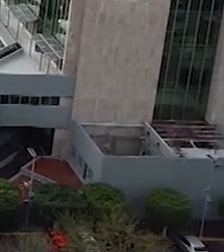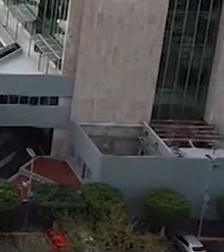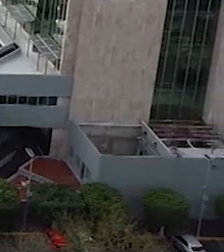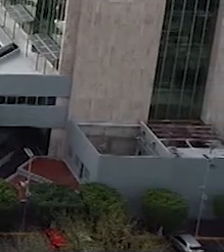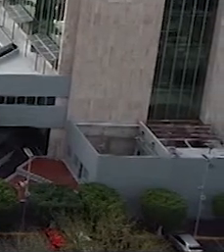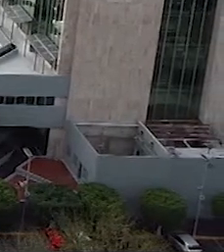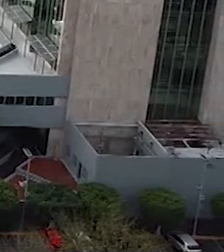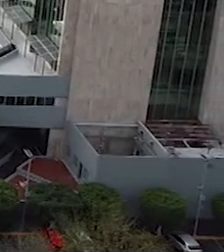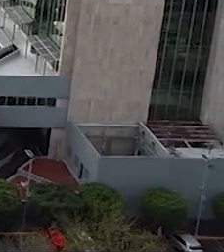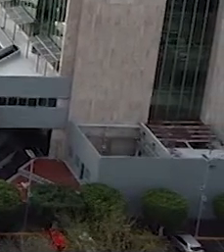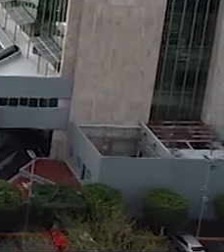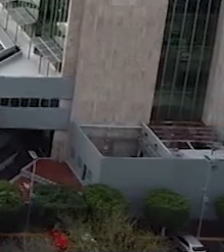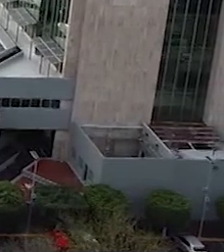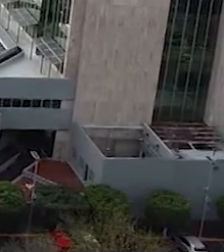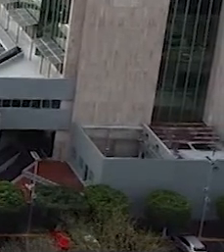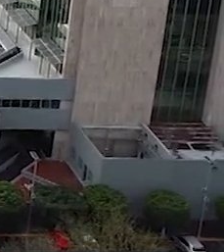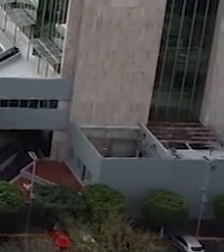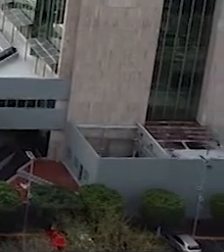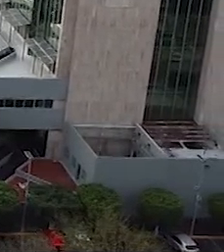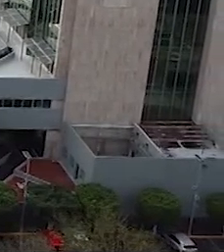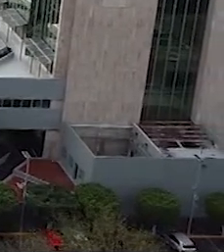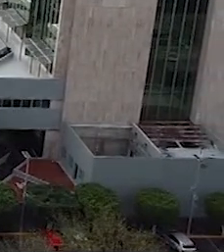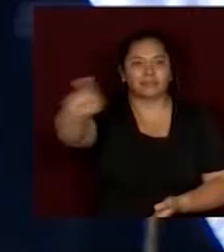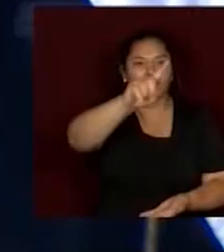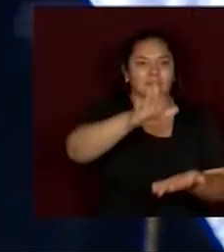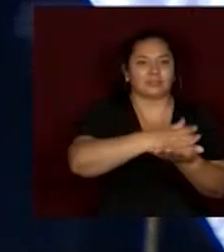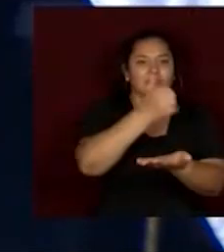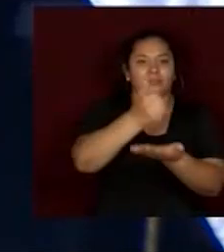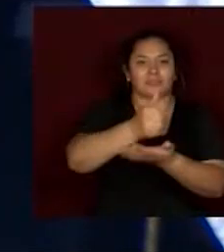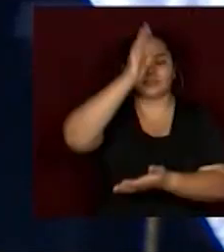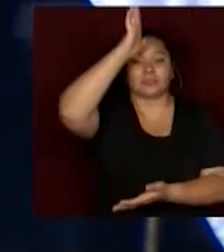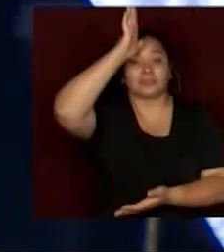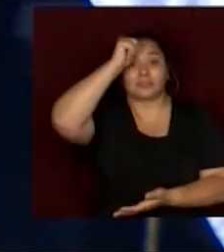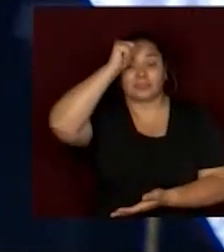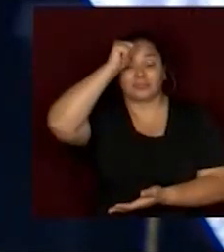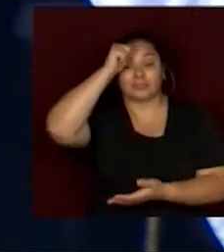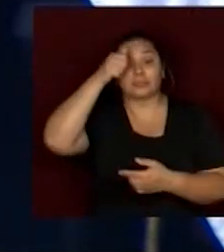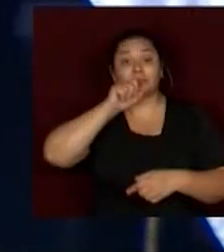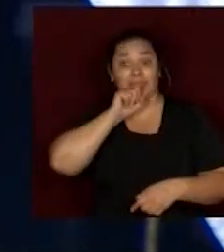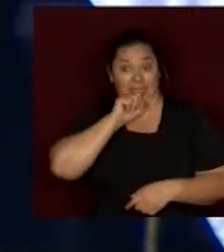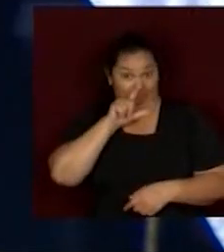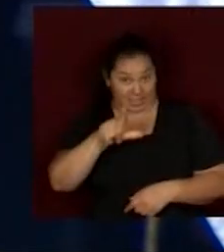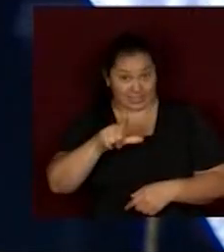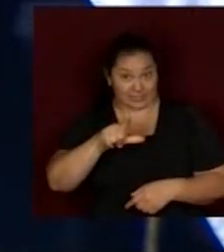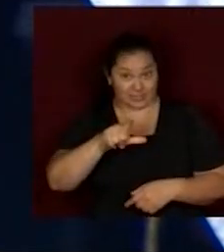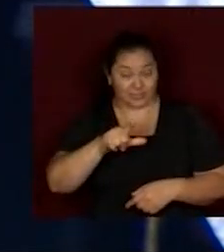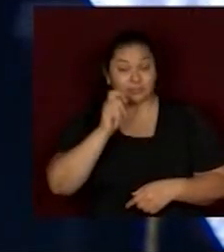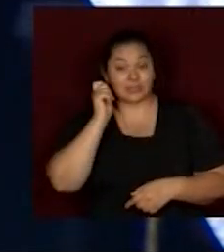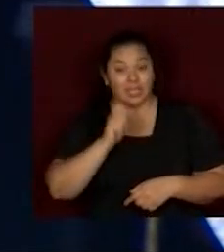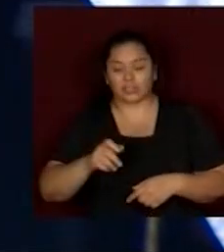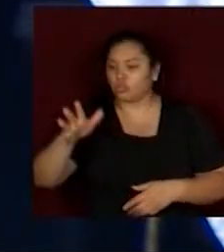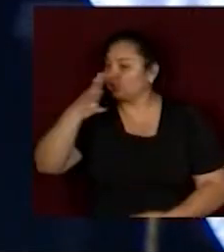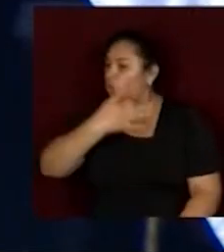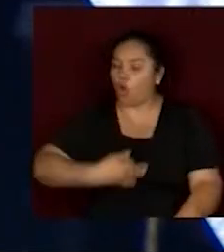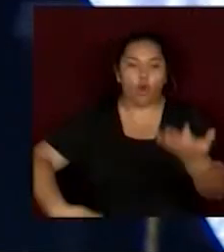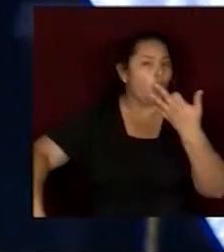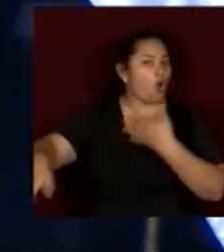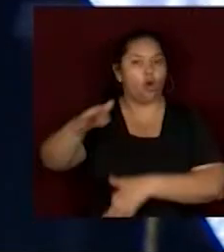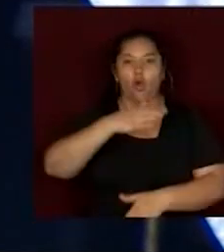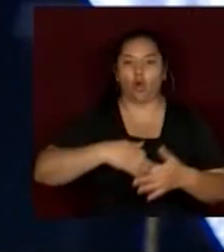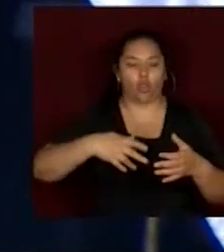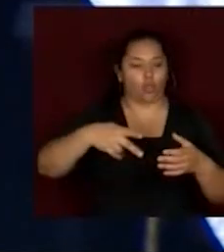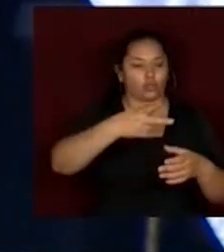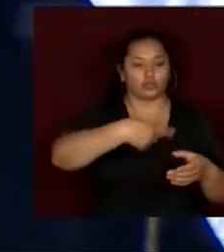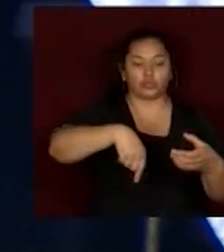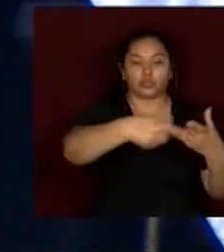pandemia y ahora Recién con haber obtenido finalmente la aprobación del Consejo general con